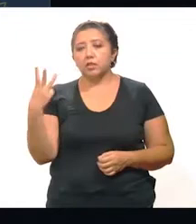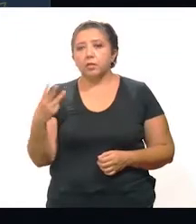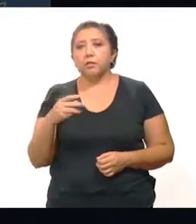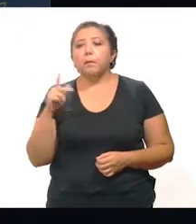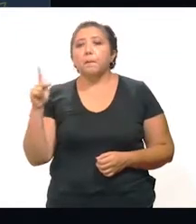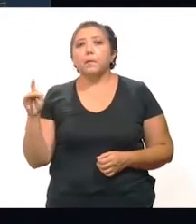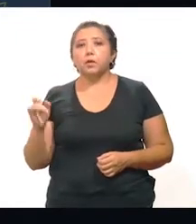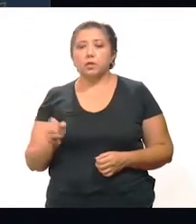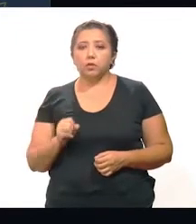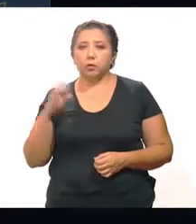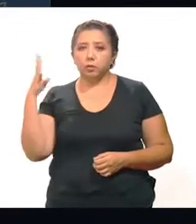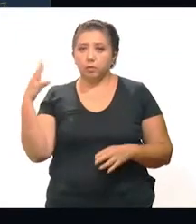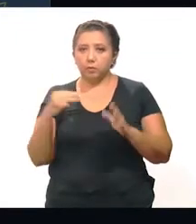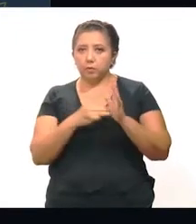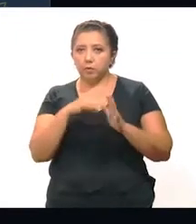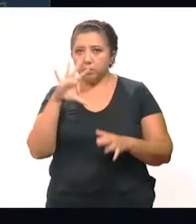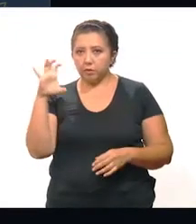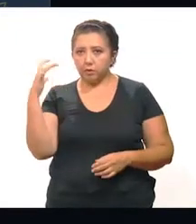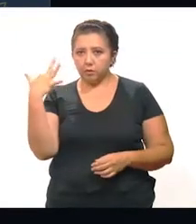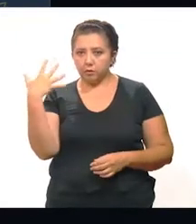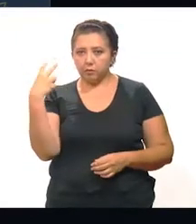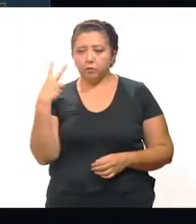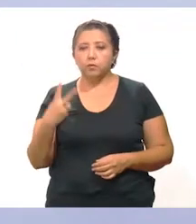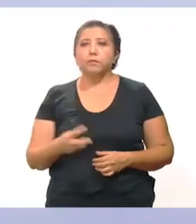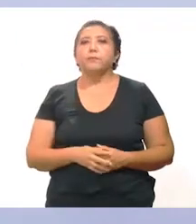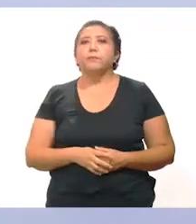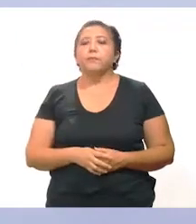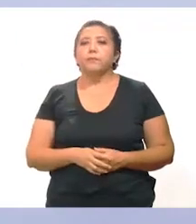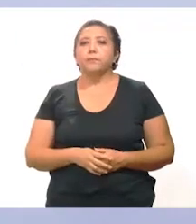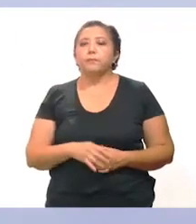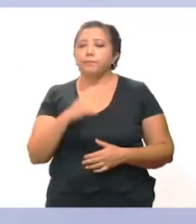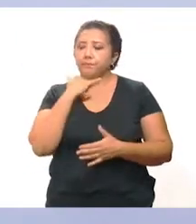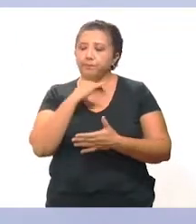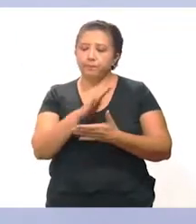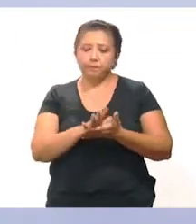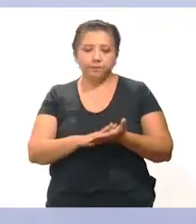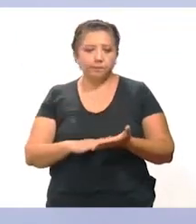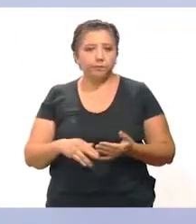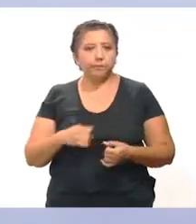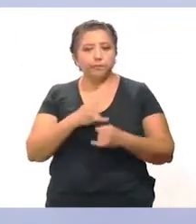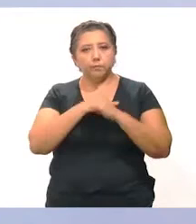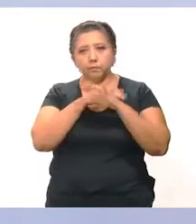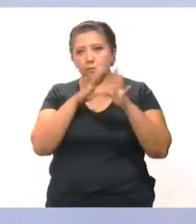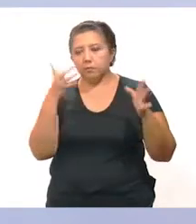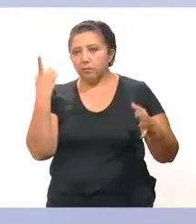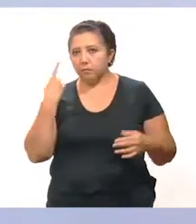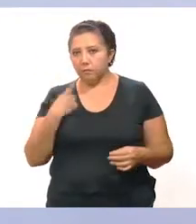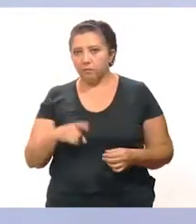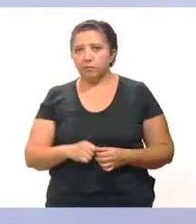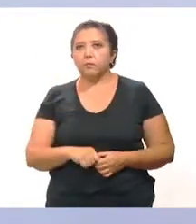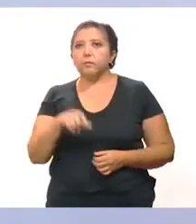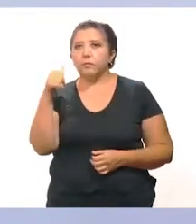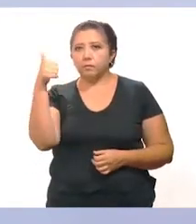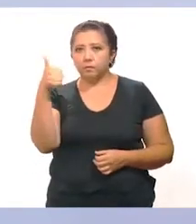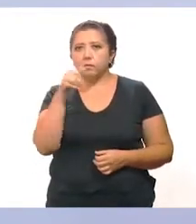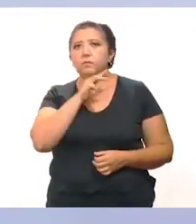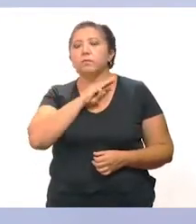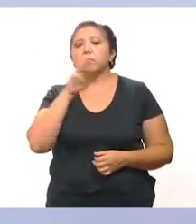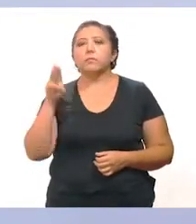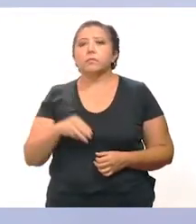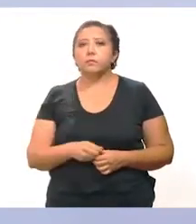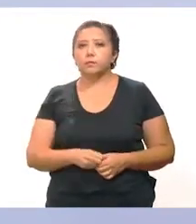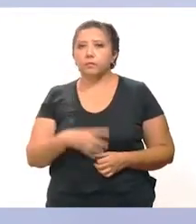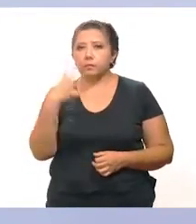la zona poniente 4.552. Lamentablemente en este parte médico informamos de 6